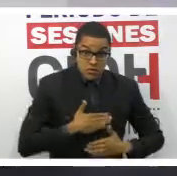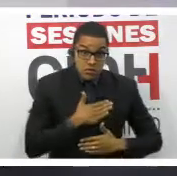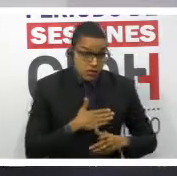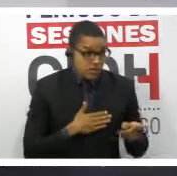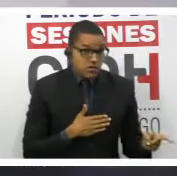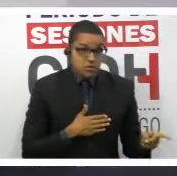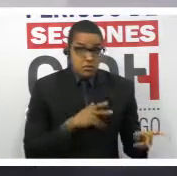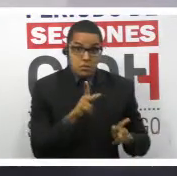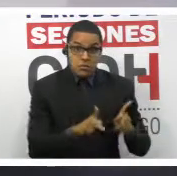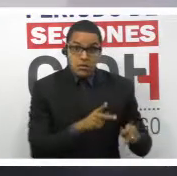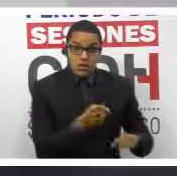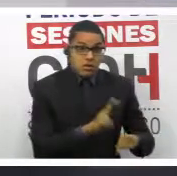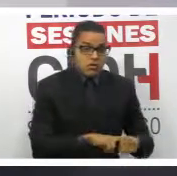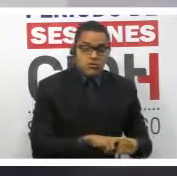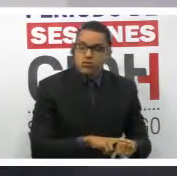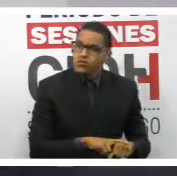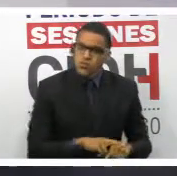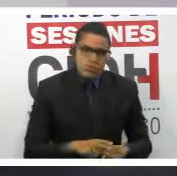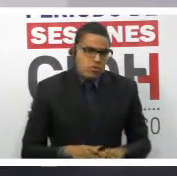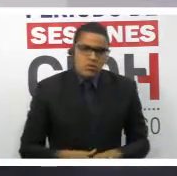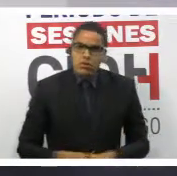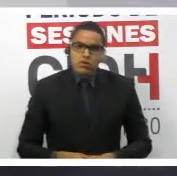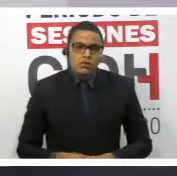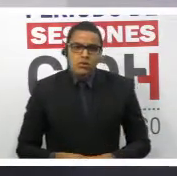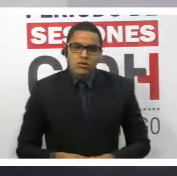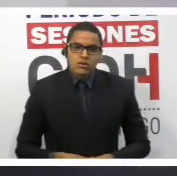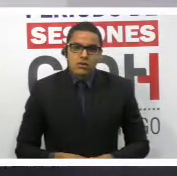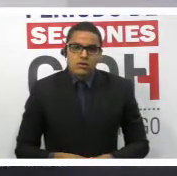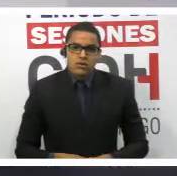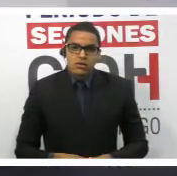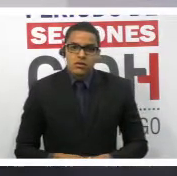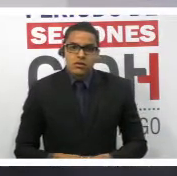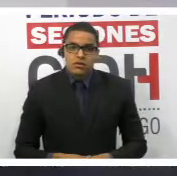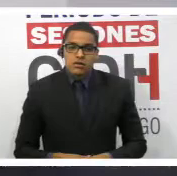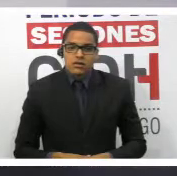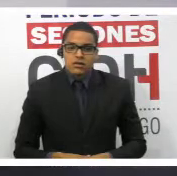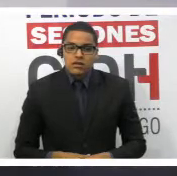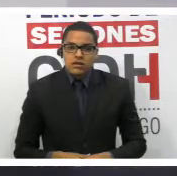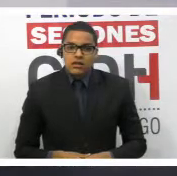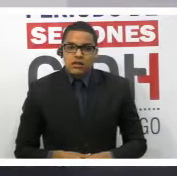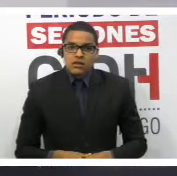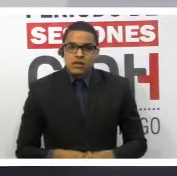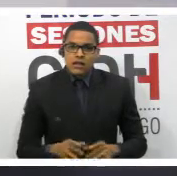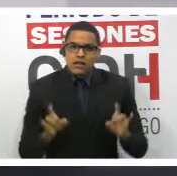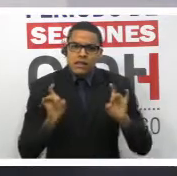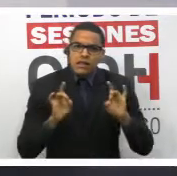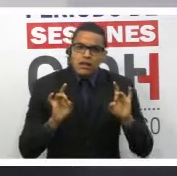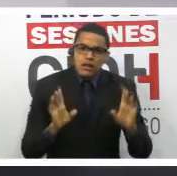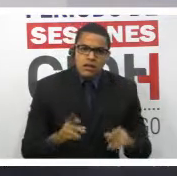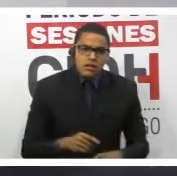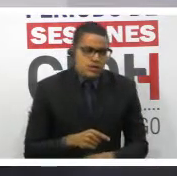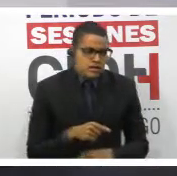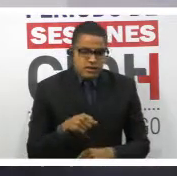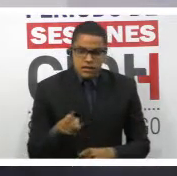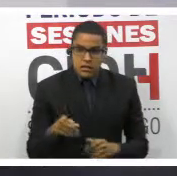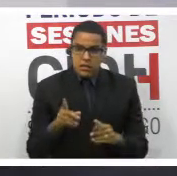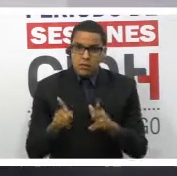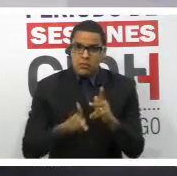crítica institución de actos no me dejan los